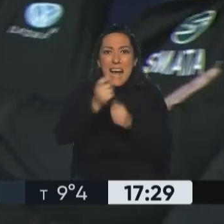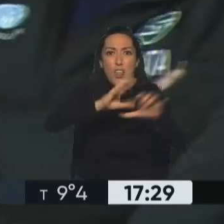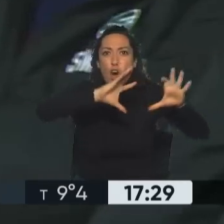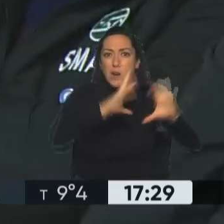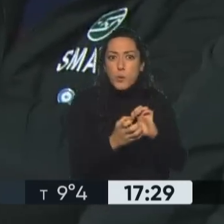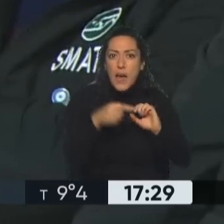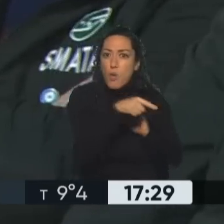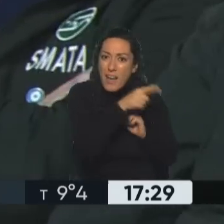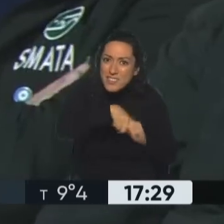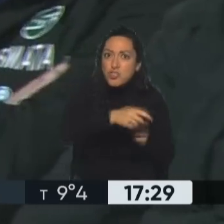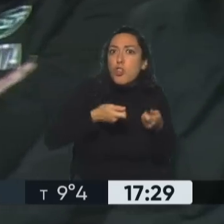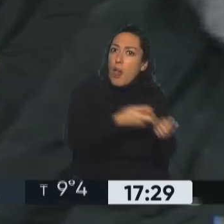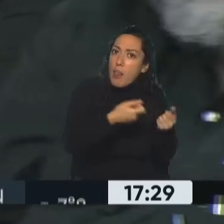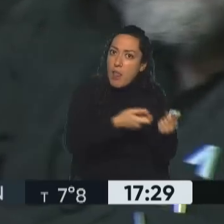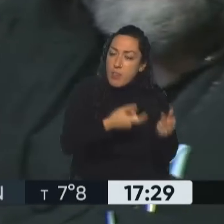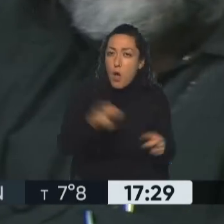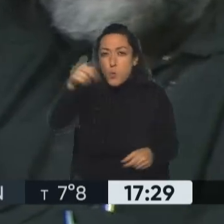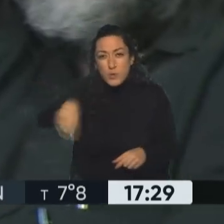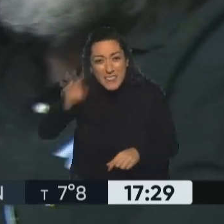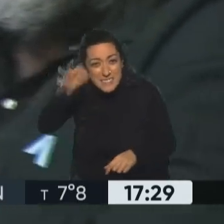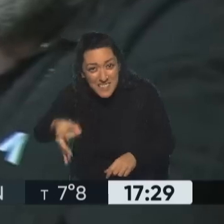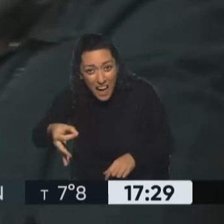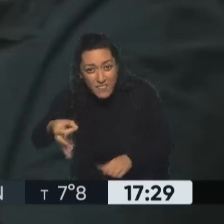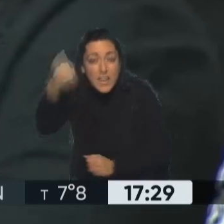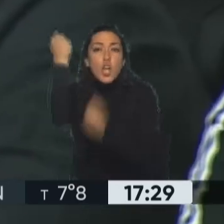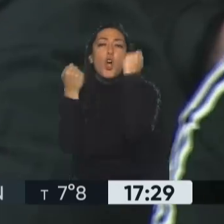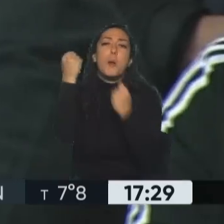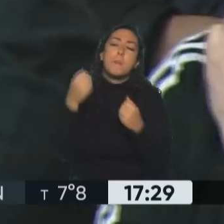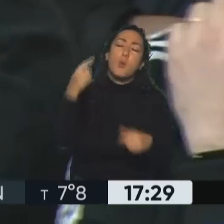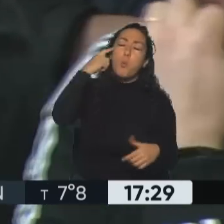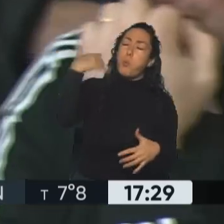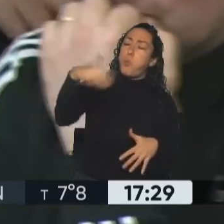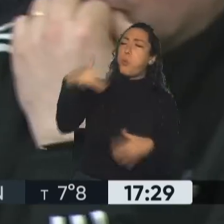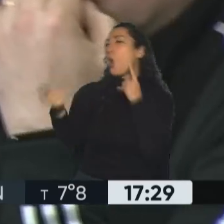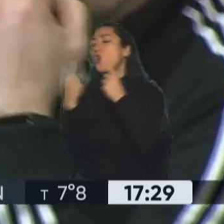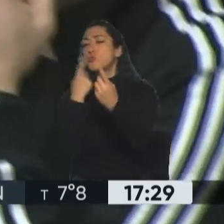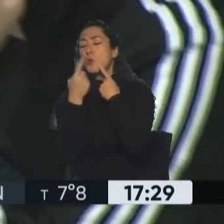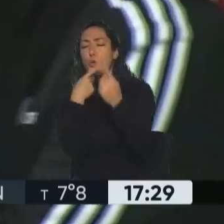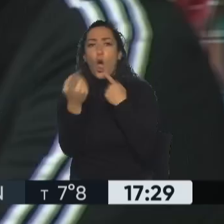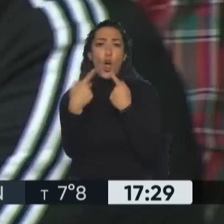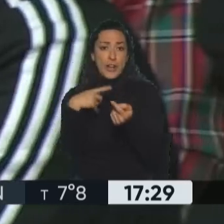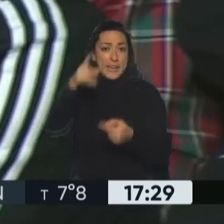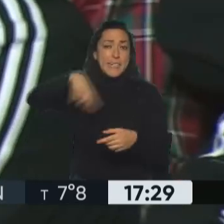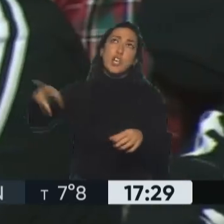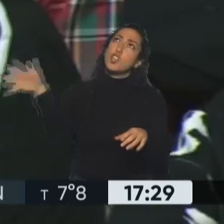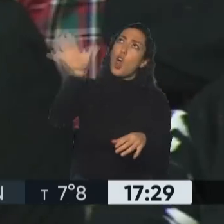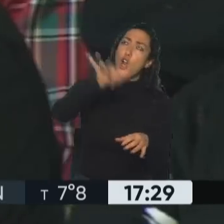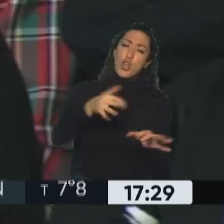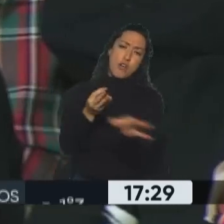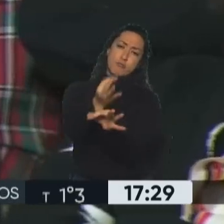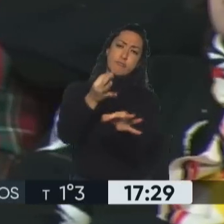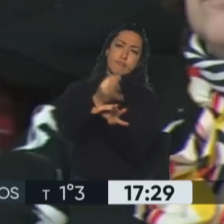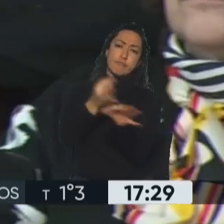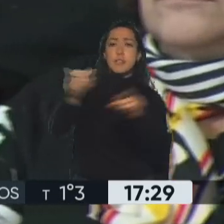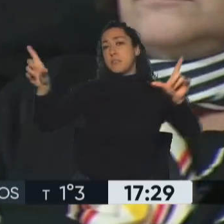¿Escucharon ustedes a algunos de estos brillantes economistas y consultores que nos dan clases todos los días desde